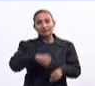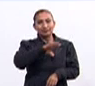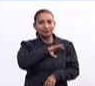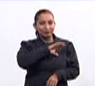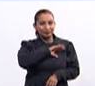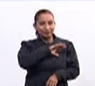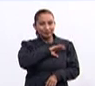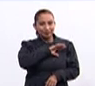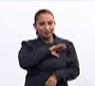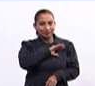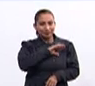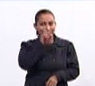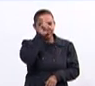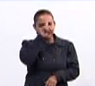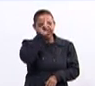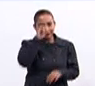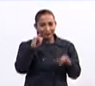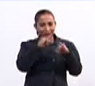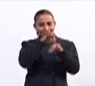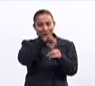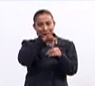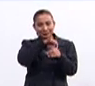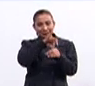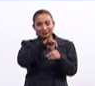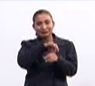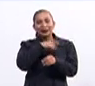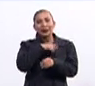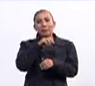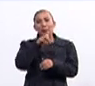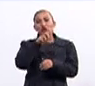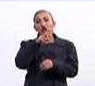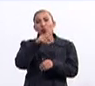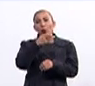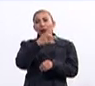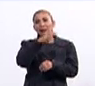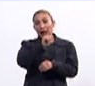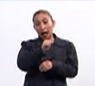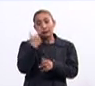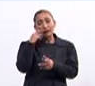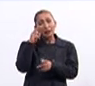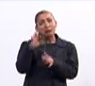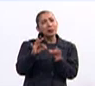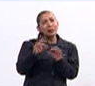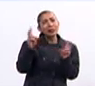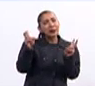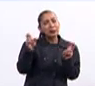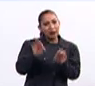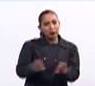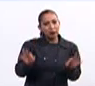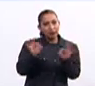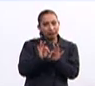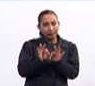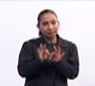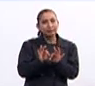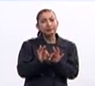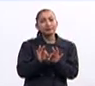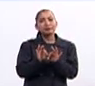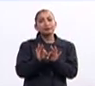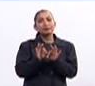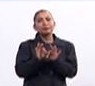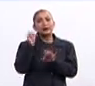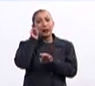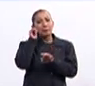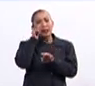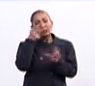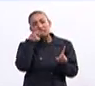nuestro consejero del Instituto Electoral de la Ciudad de México, Mauricio Huesca, quien vamos a platicar sobre un tema muy importante,